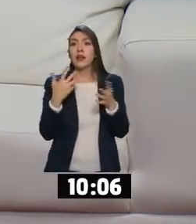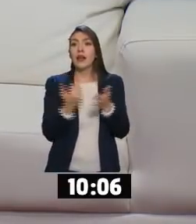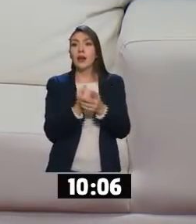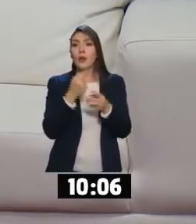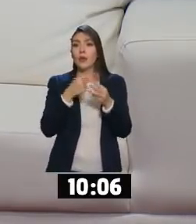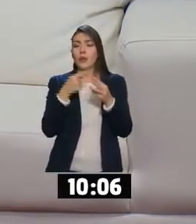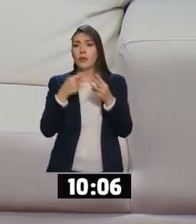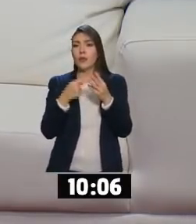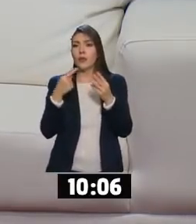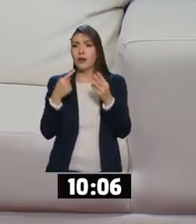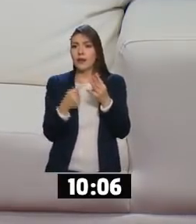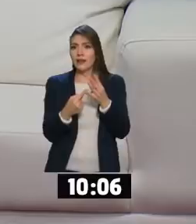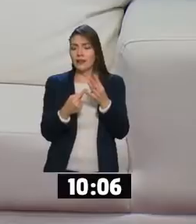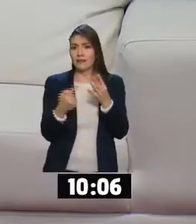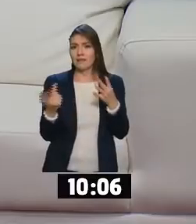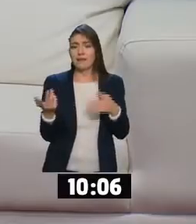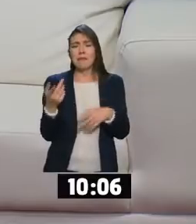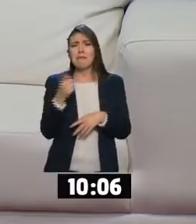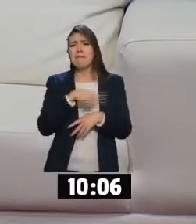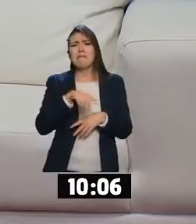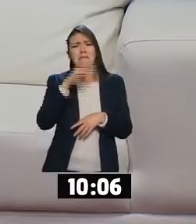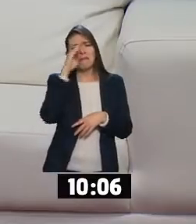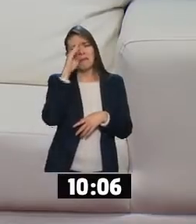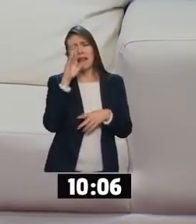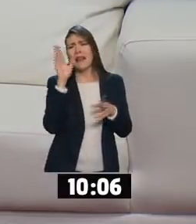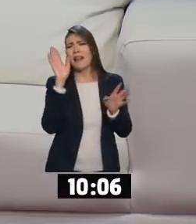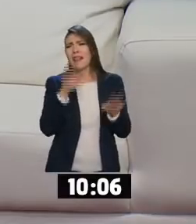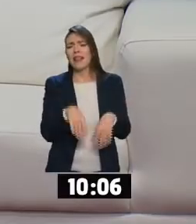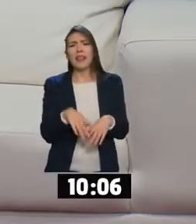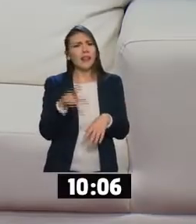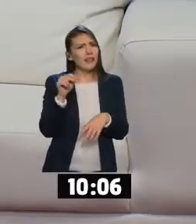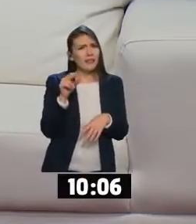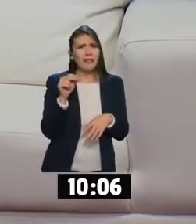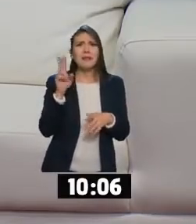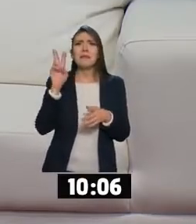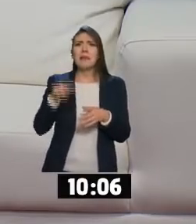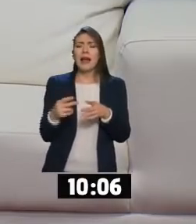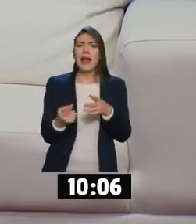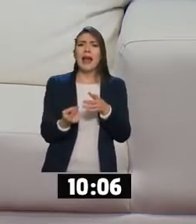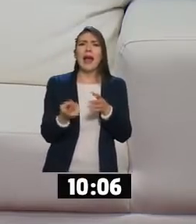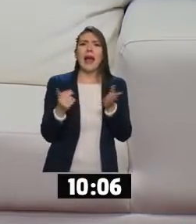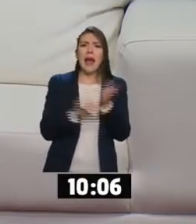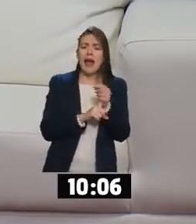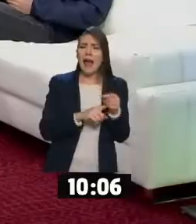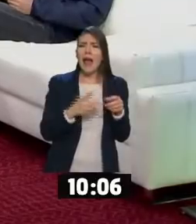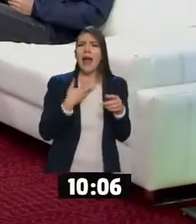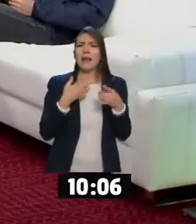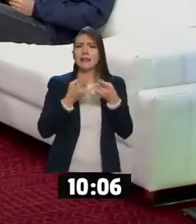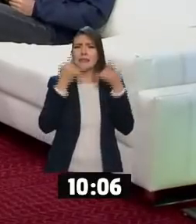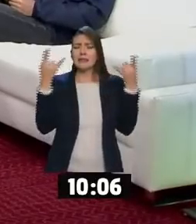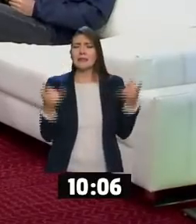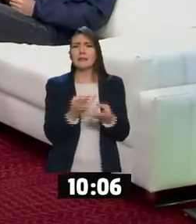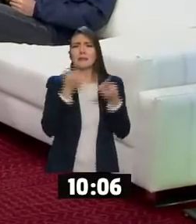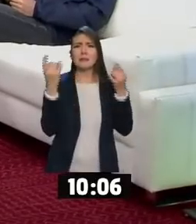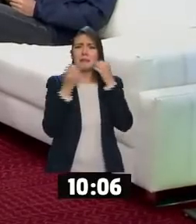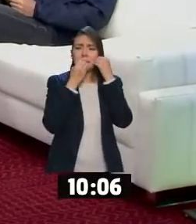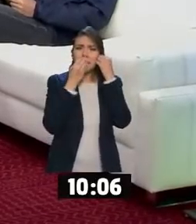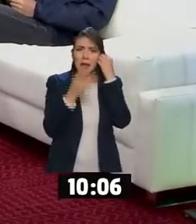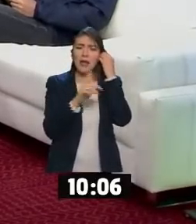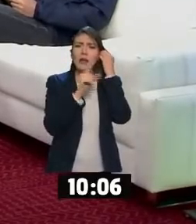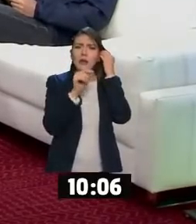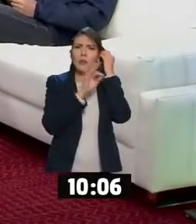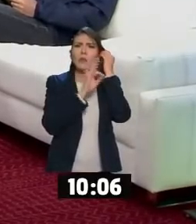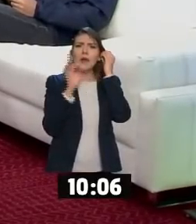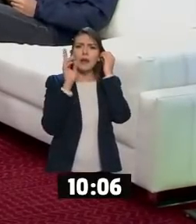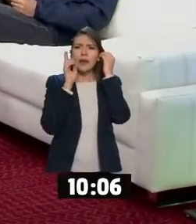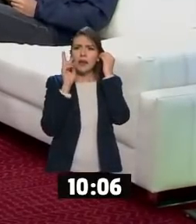Entonces, son detalles y parecen nada, pero de verdad hay historias impresionantes. Después les voy a pasar unos datos para que ustedes, si pueden encontrar estos documentales en la red que